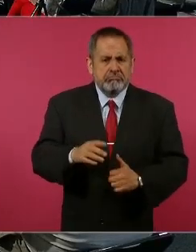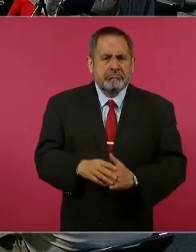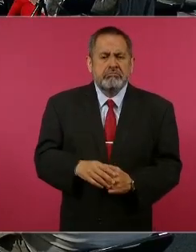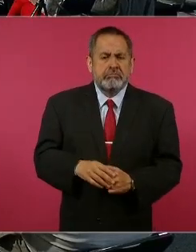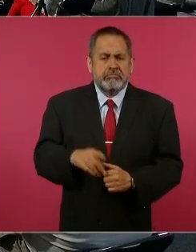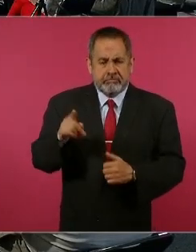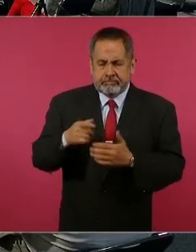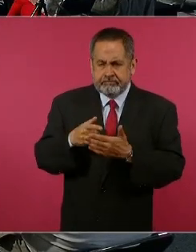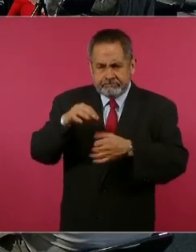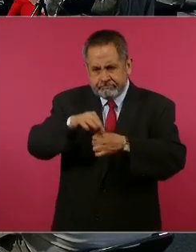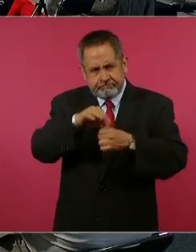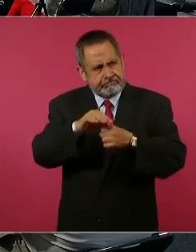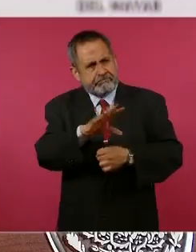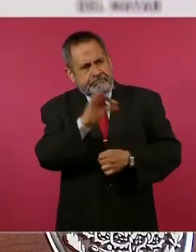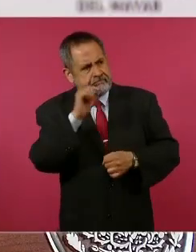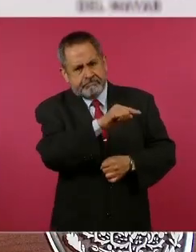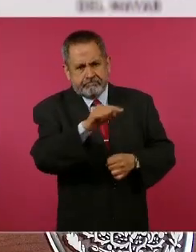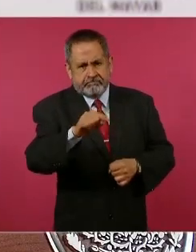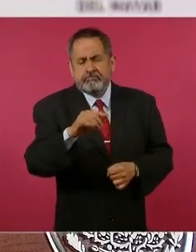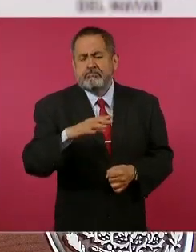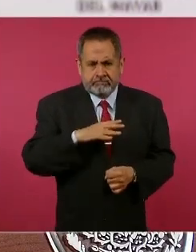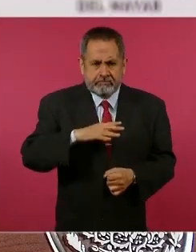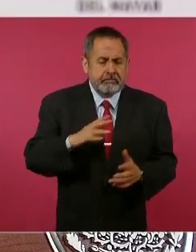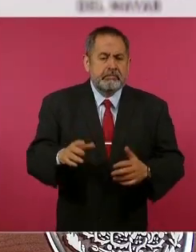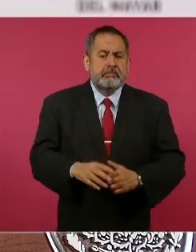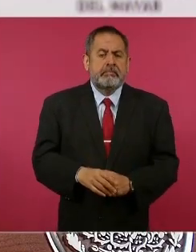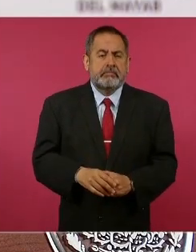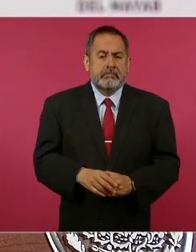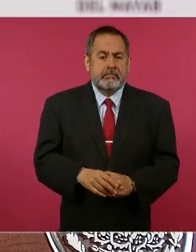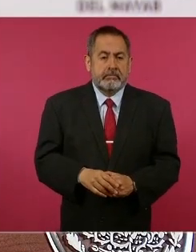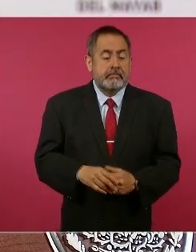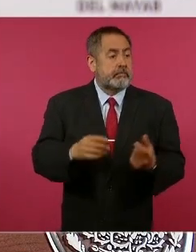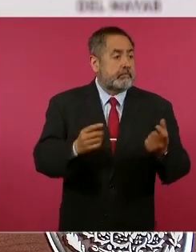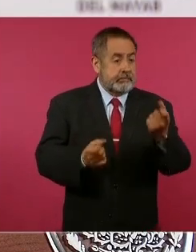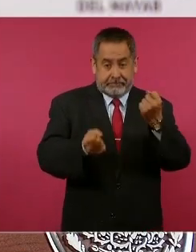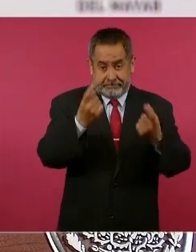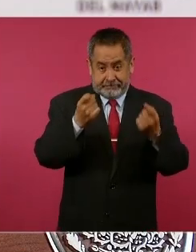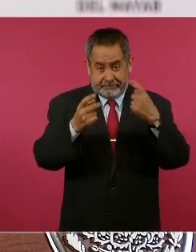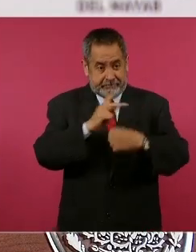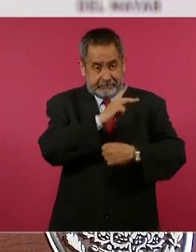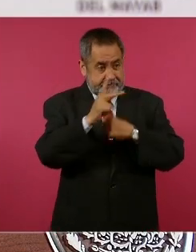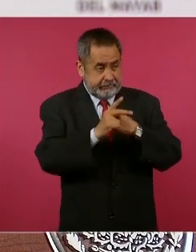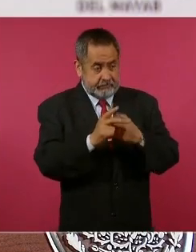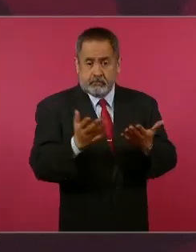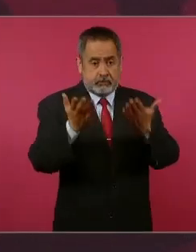donde se elige. Y donde no se elige, por lo general,